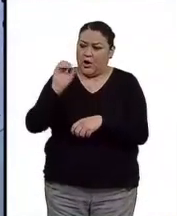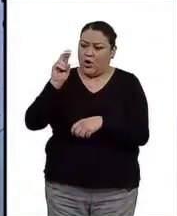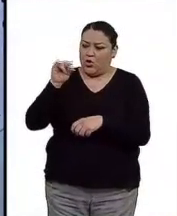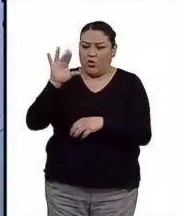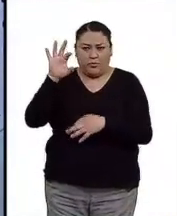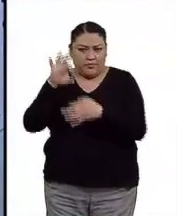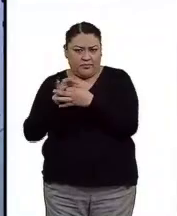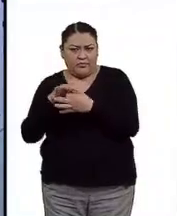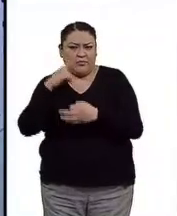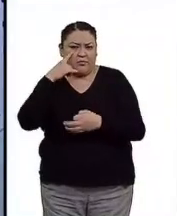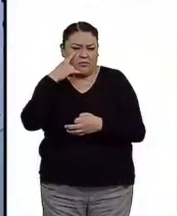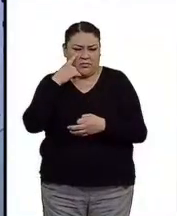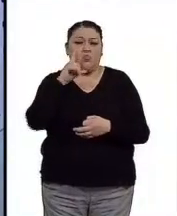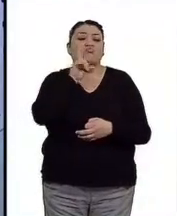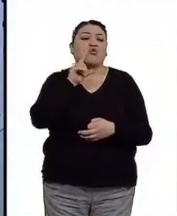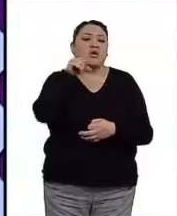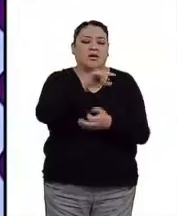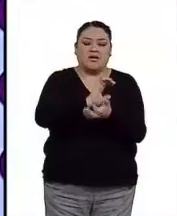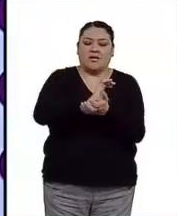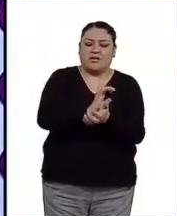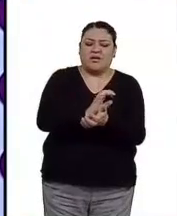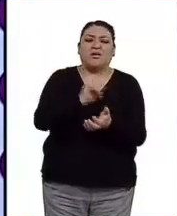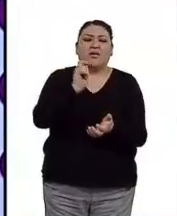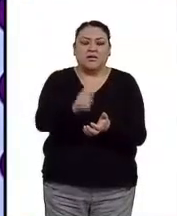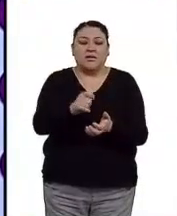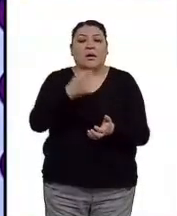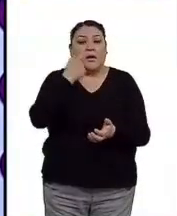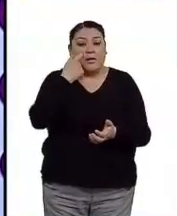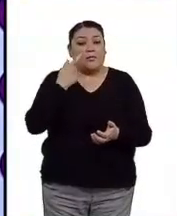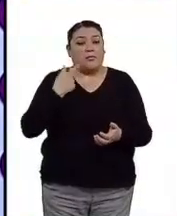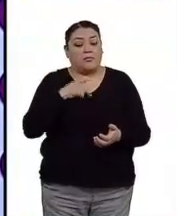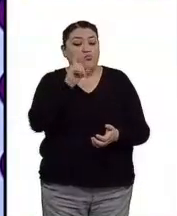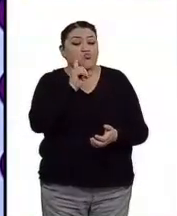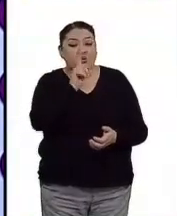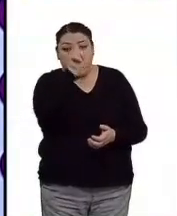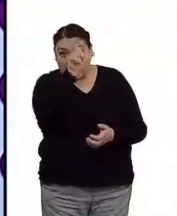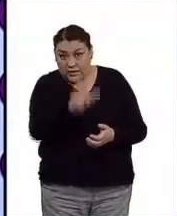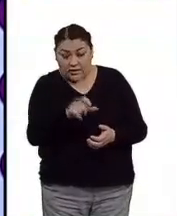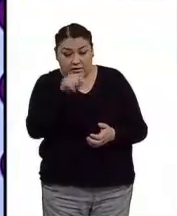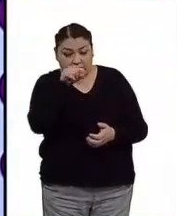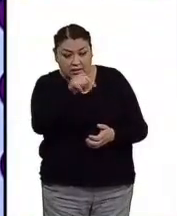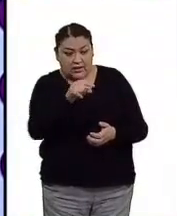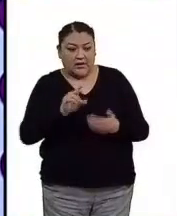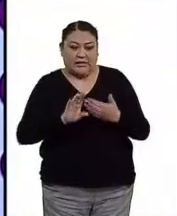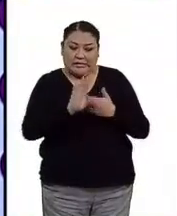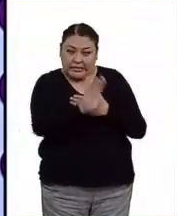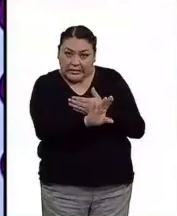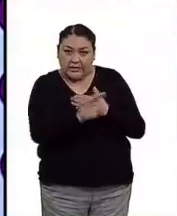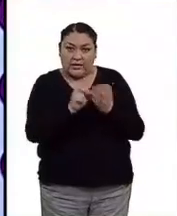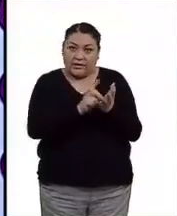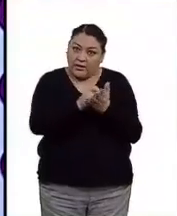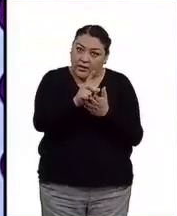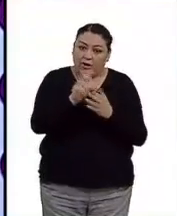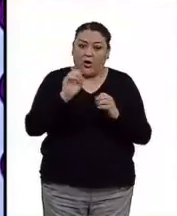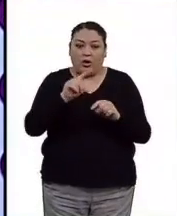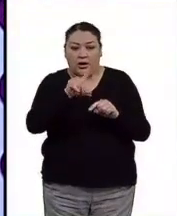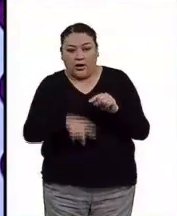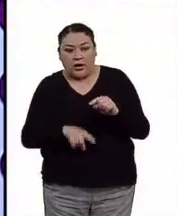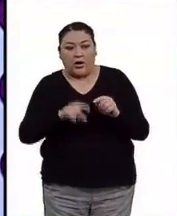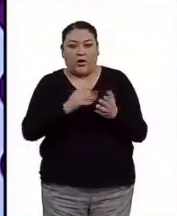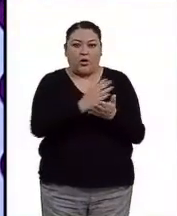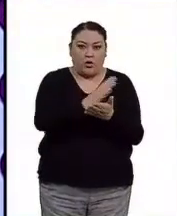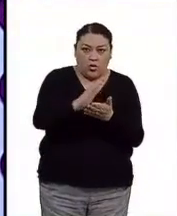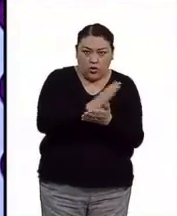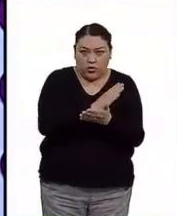discriminación contra la mujer es toda distinción, exclusión o restricción basada en el género que tenga por objeto resultado menoscabar